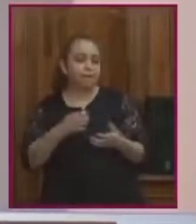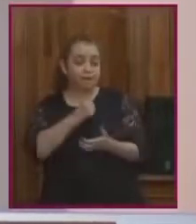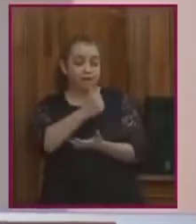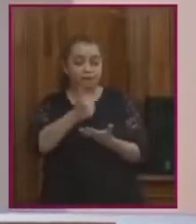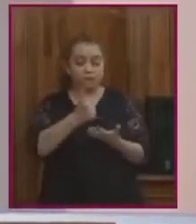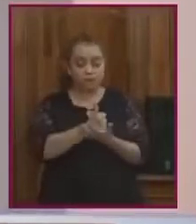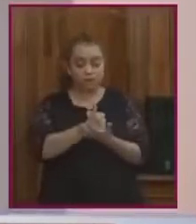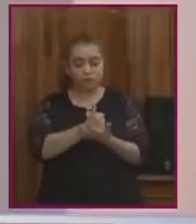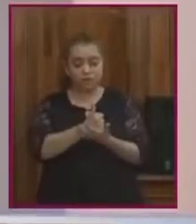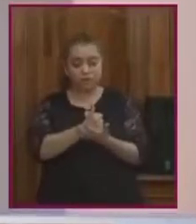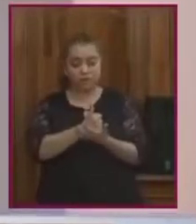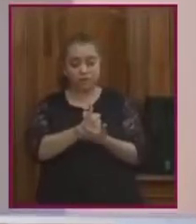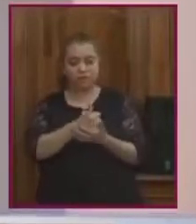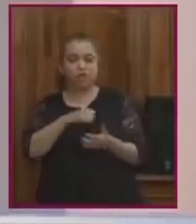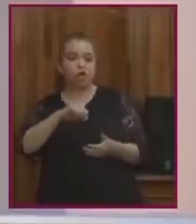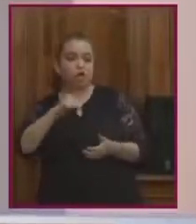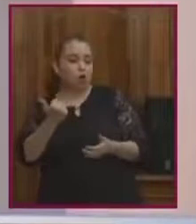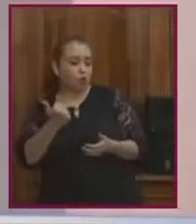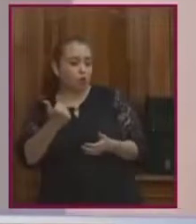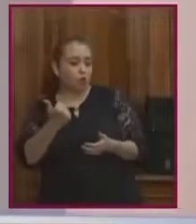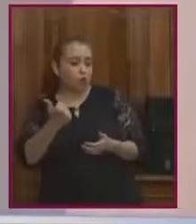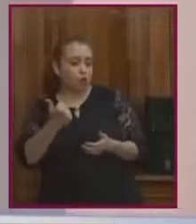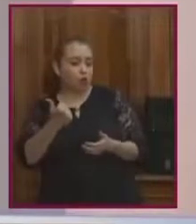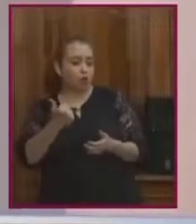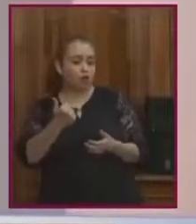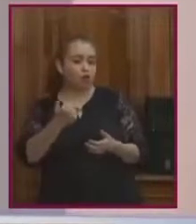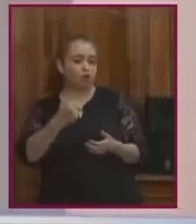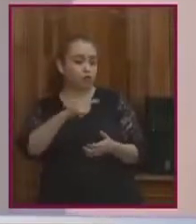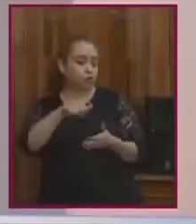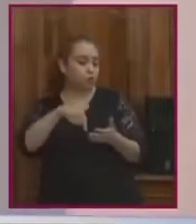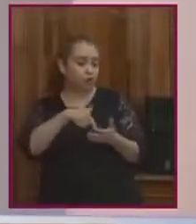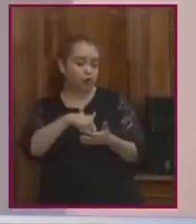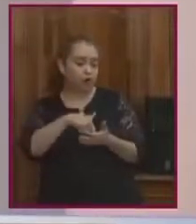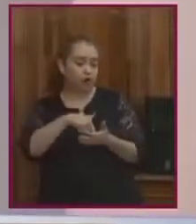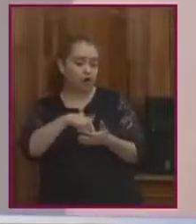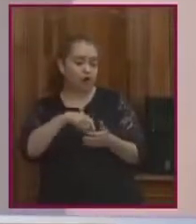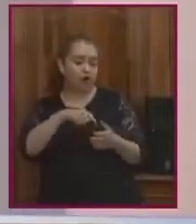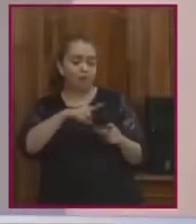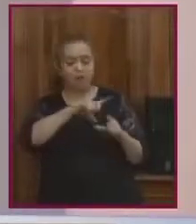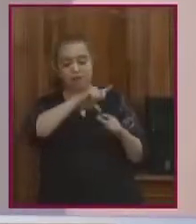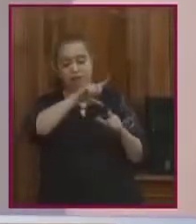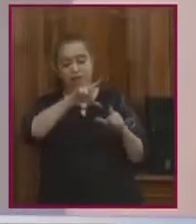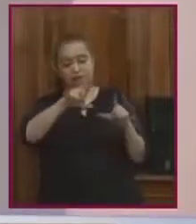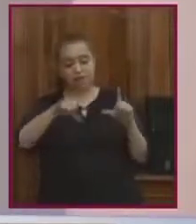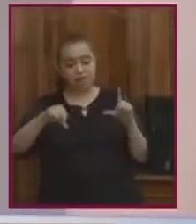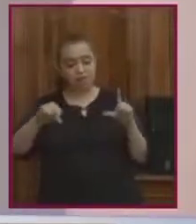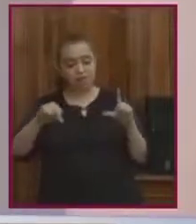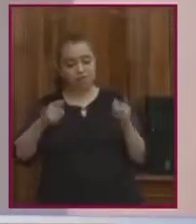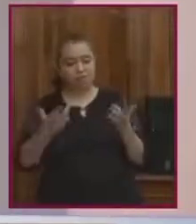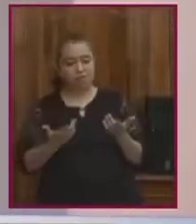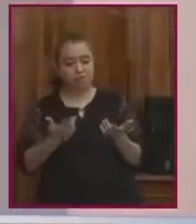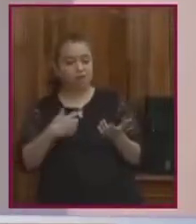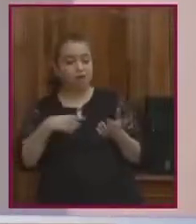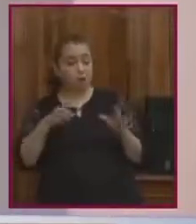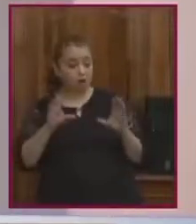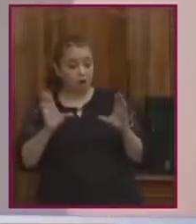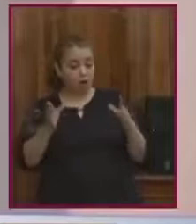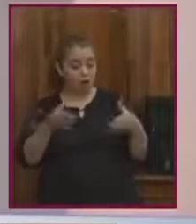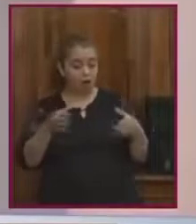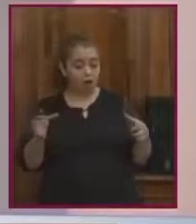ciudad y seguramente de otros lugares del país. Estarán reunidos